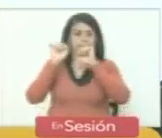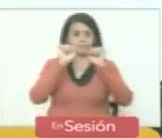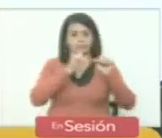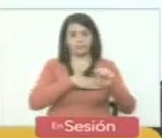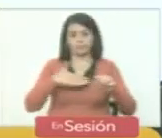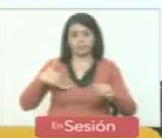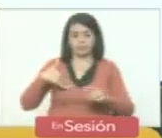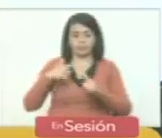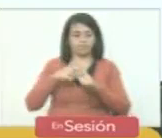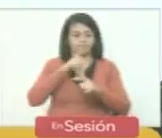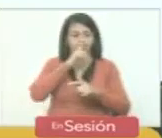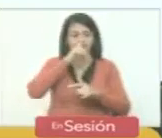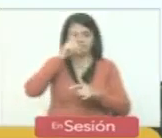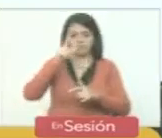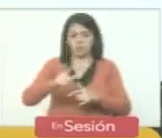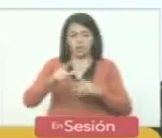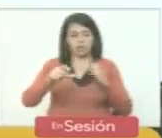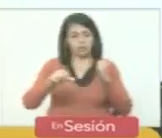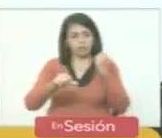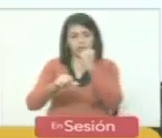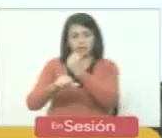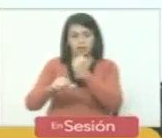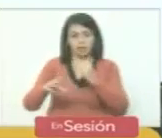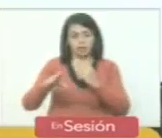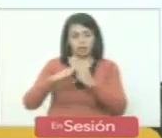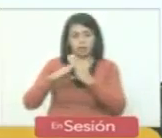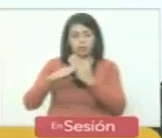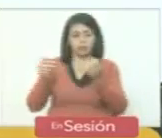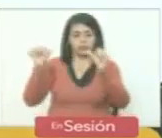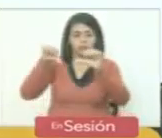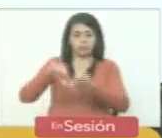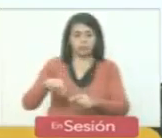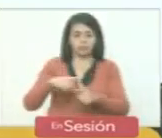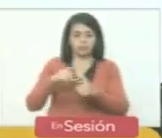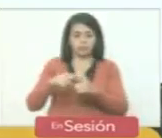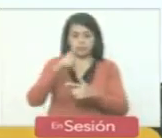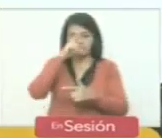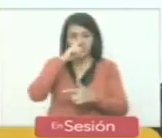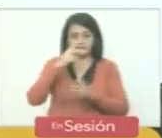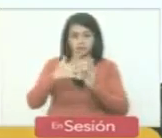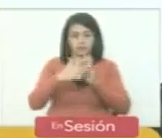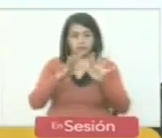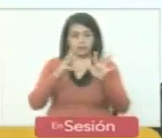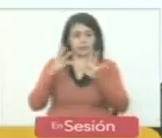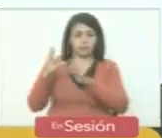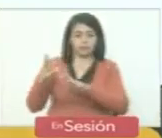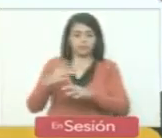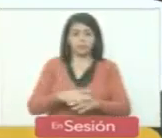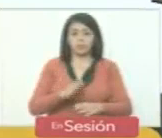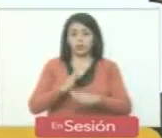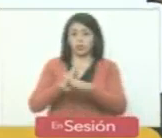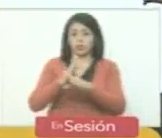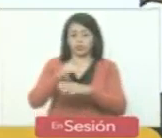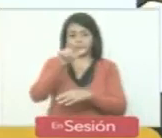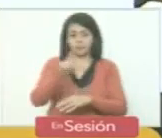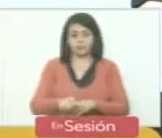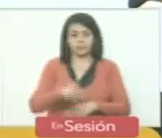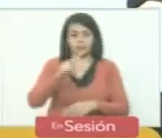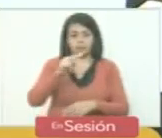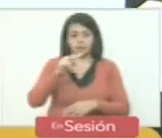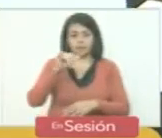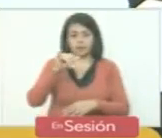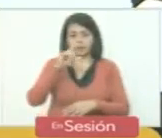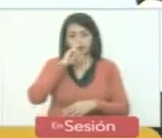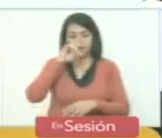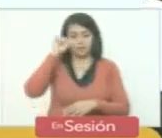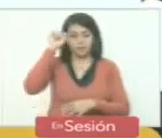intento deplorable de magnicidio en grado de frustración en el año 2018 contra el ciudadano Nicolás